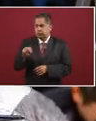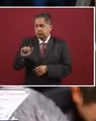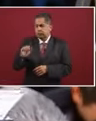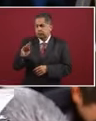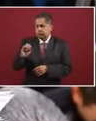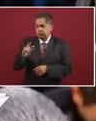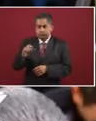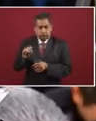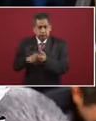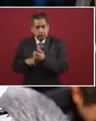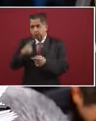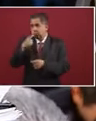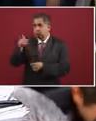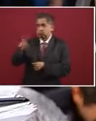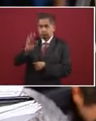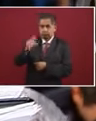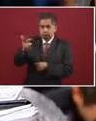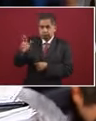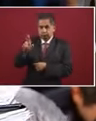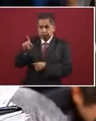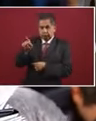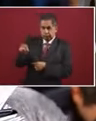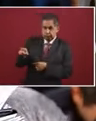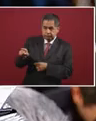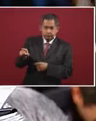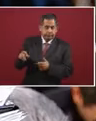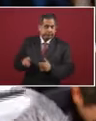denunció ante la Fiscalía General de la República